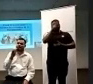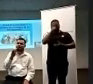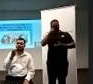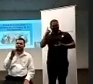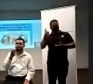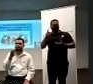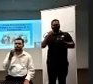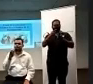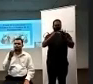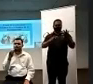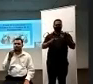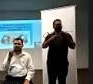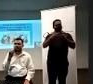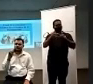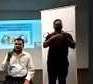la discapacidad.